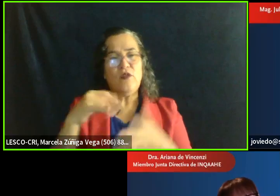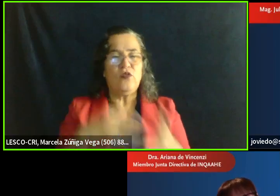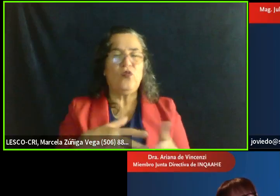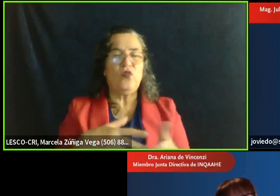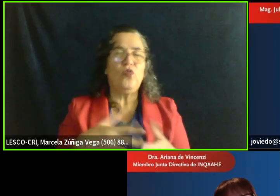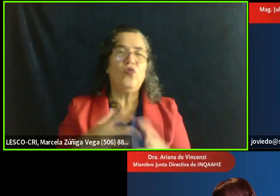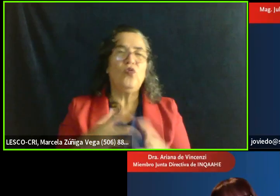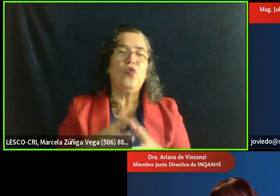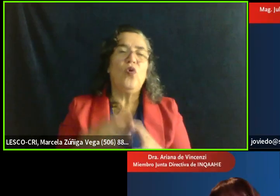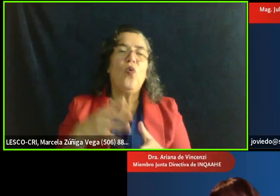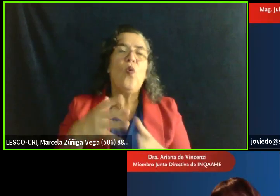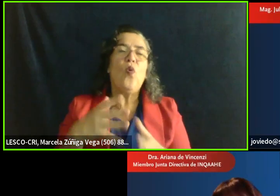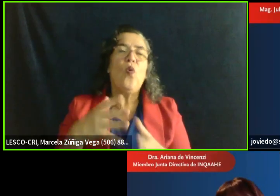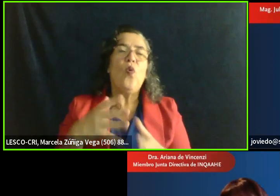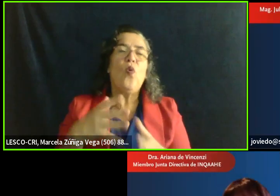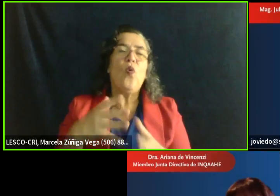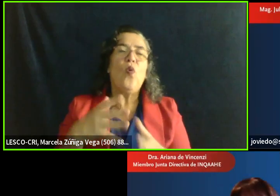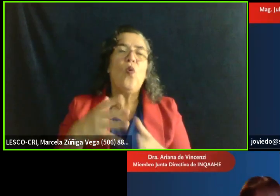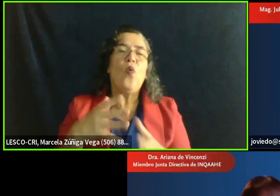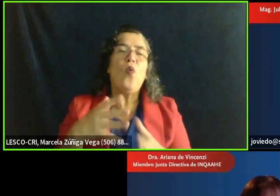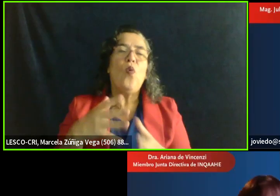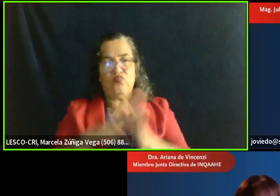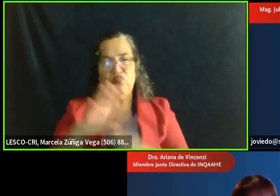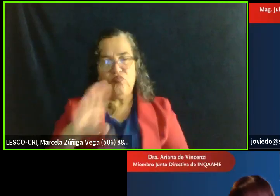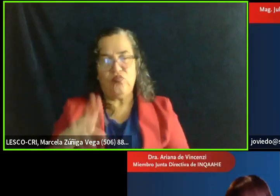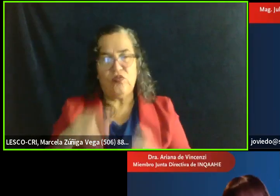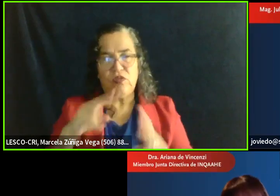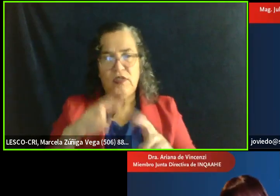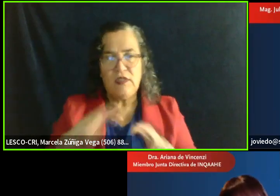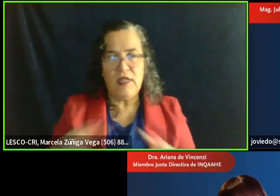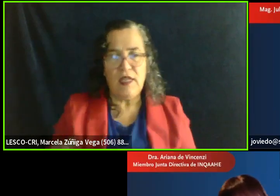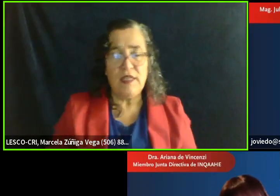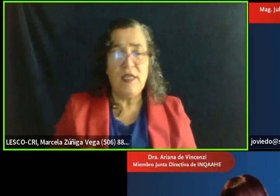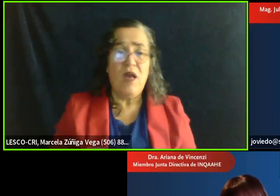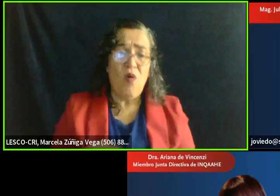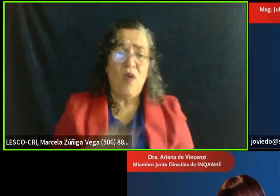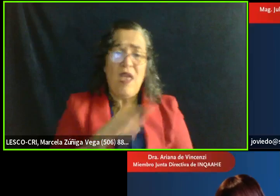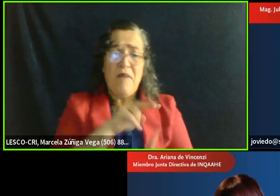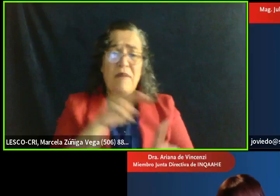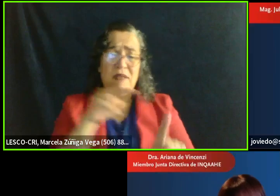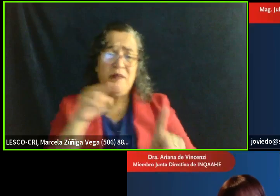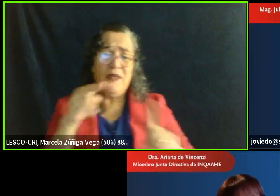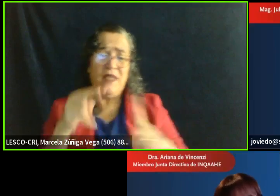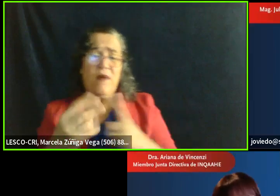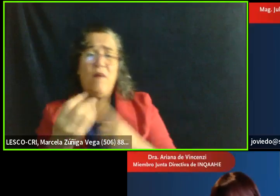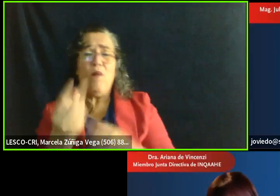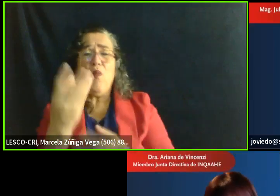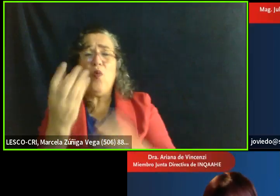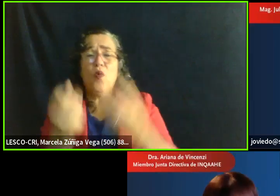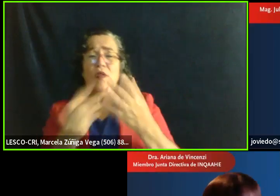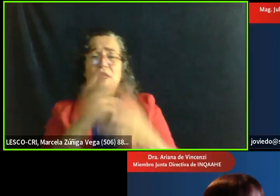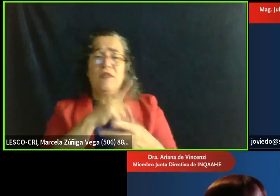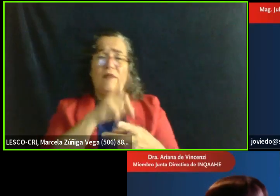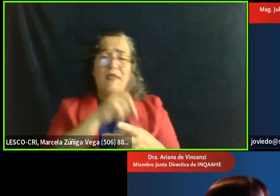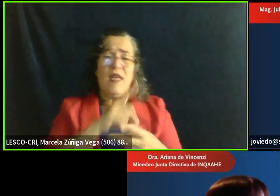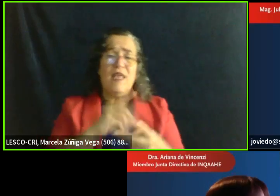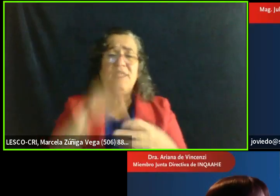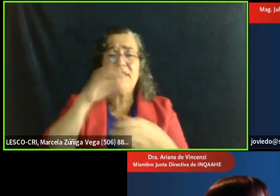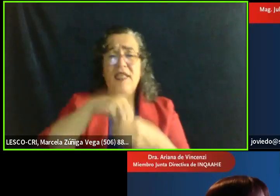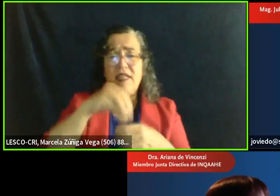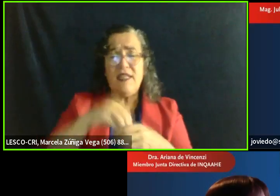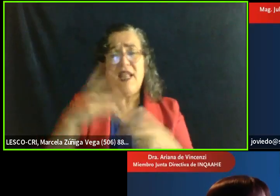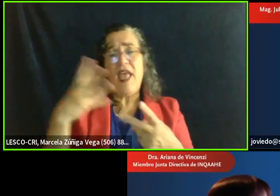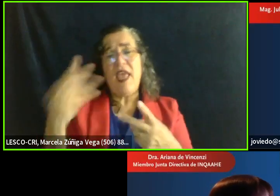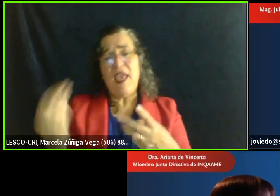qué perspectivas hoy se analiza. Hoy las profesiones tienen perspectivas multidisciplinares, interdisciplinares, transdisciplinares. Entonces